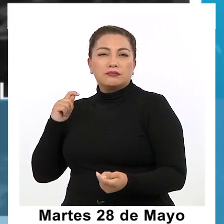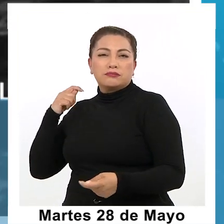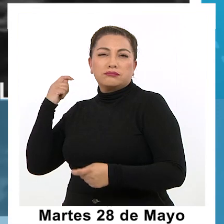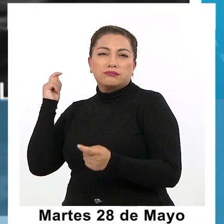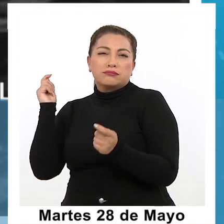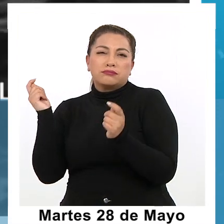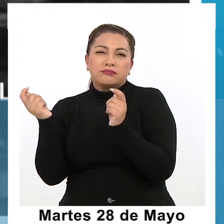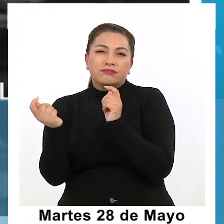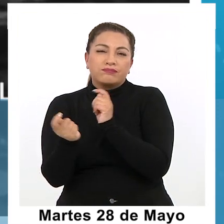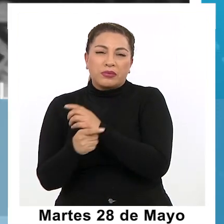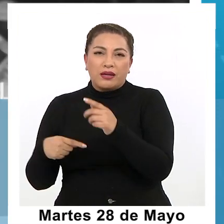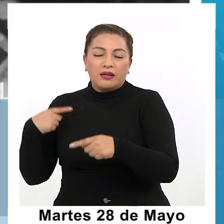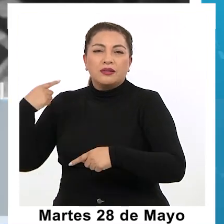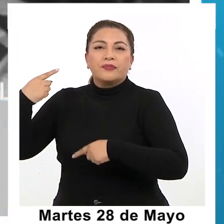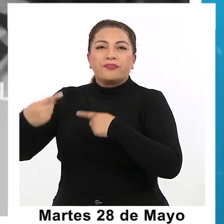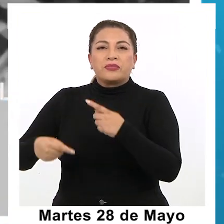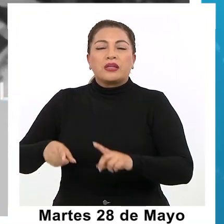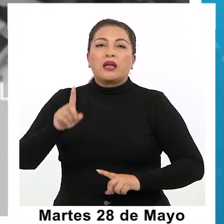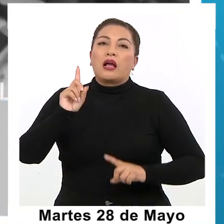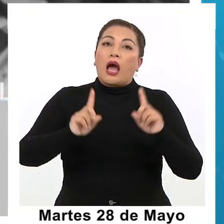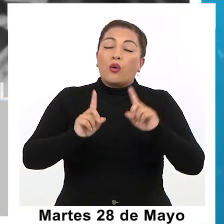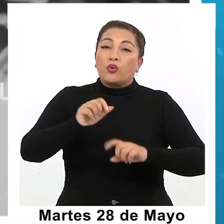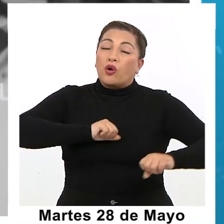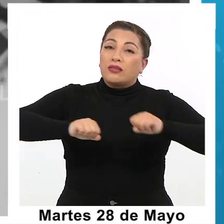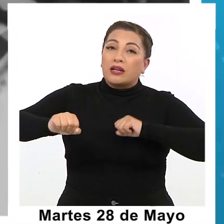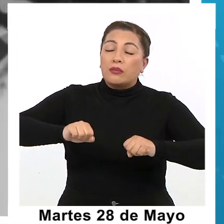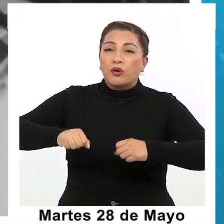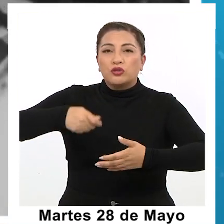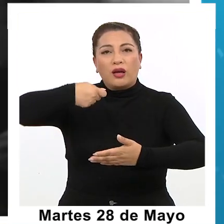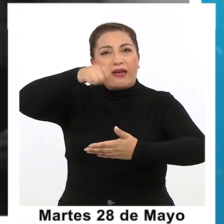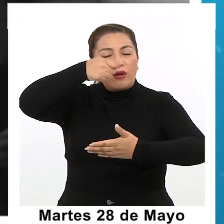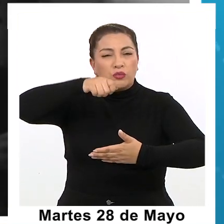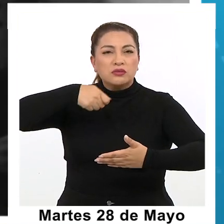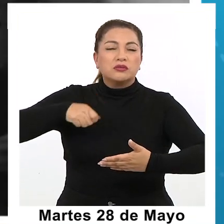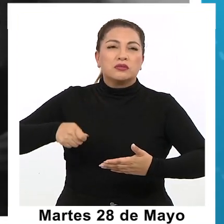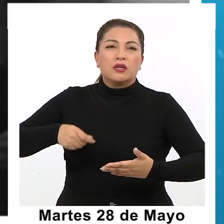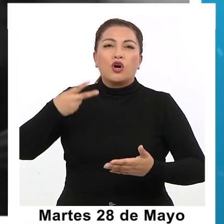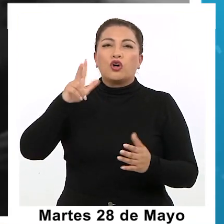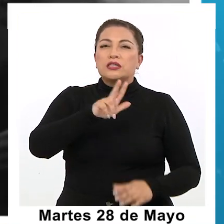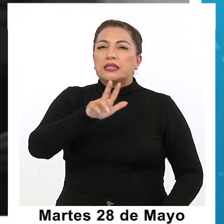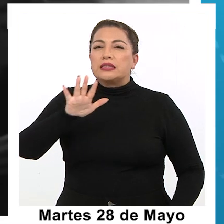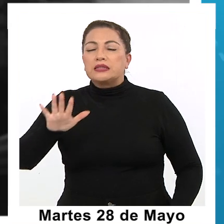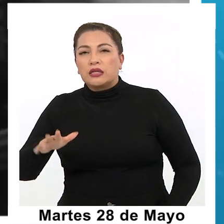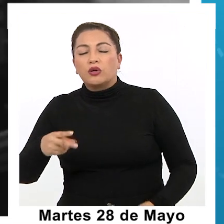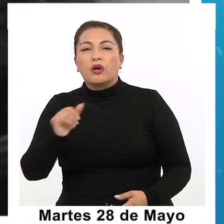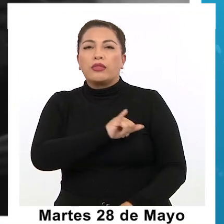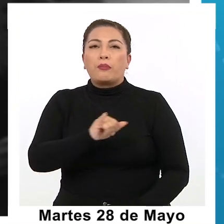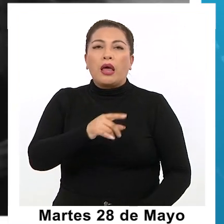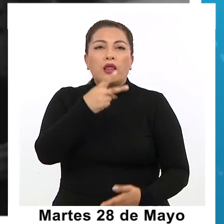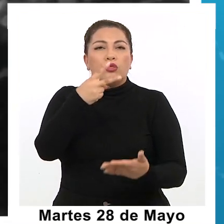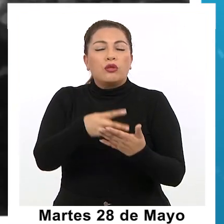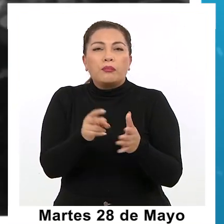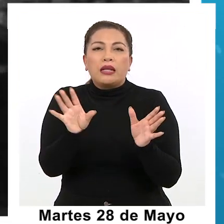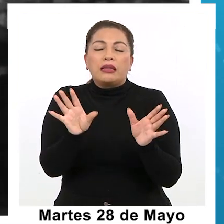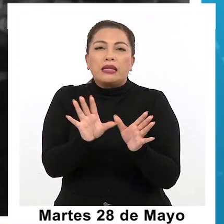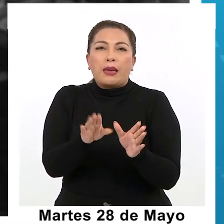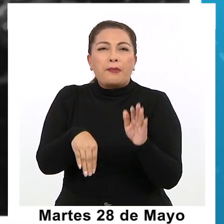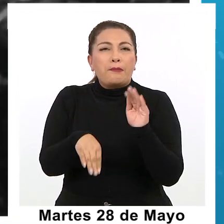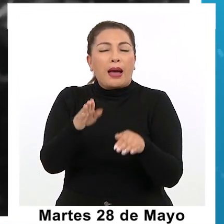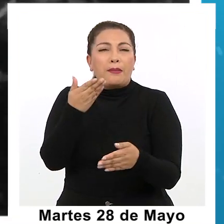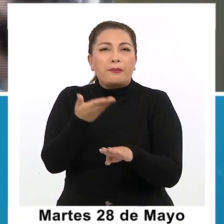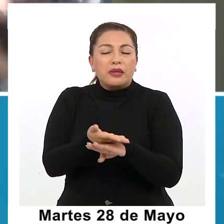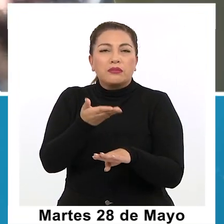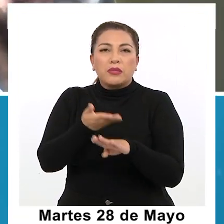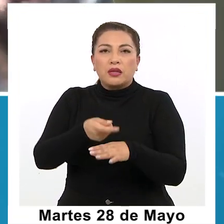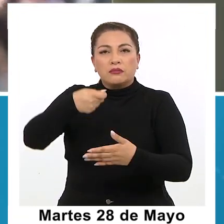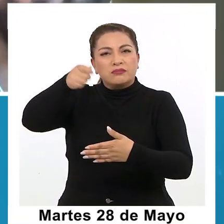después, con cada evento se van revisando las normas. En el 85 hay una revisión, en el Es 2010 verdad. hay nuevas exigencias.